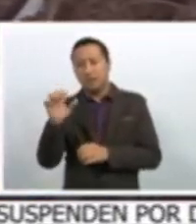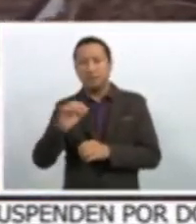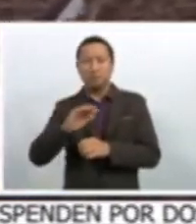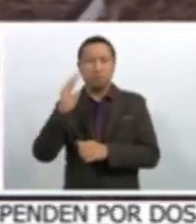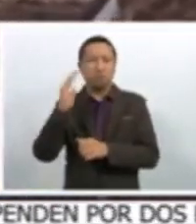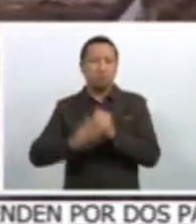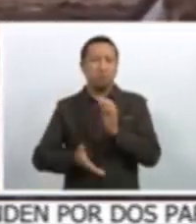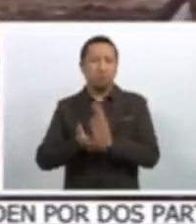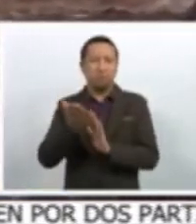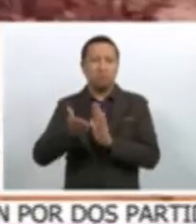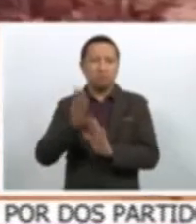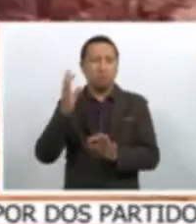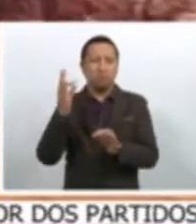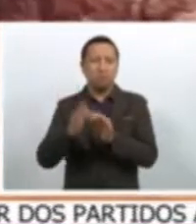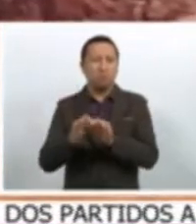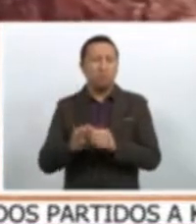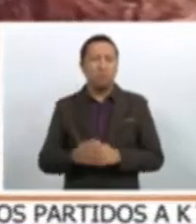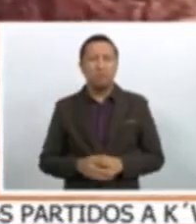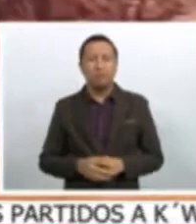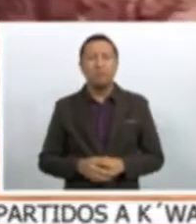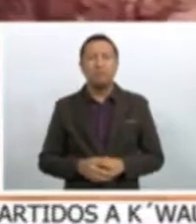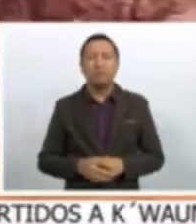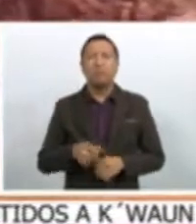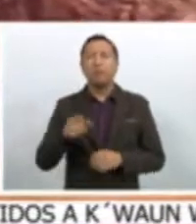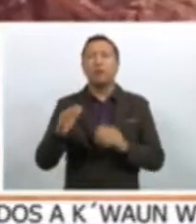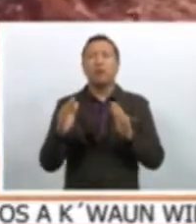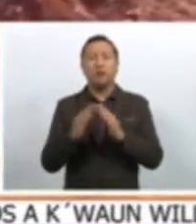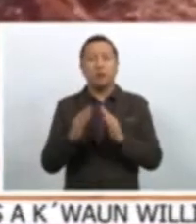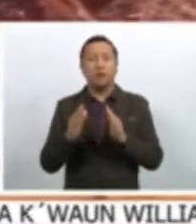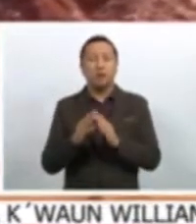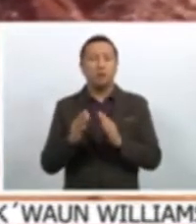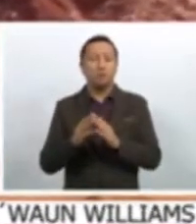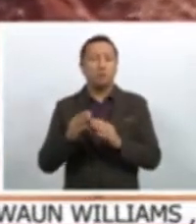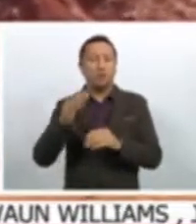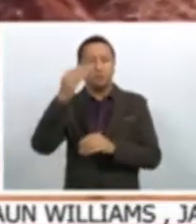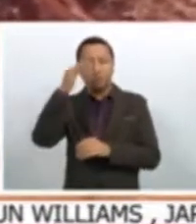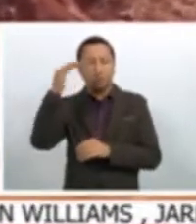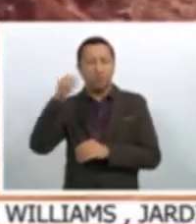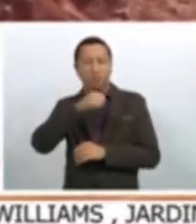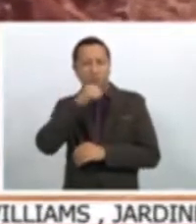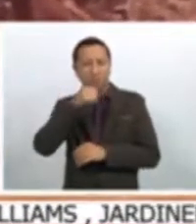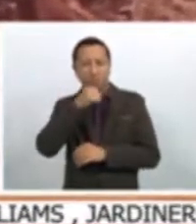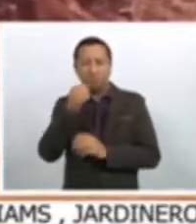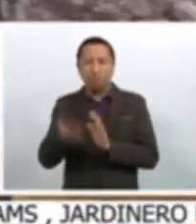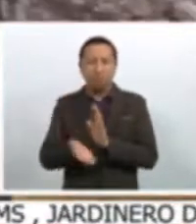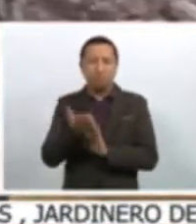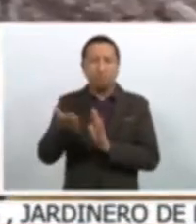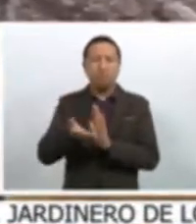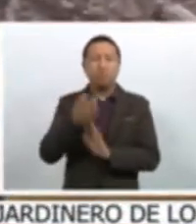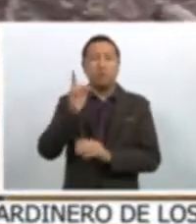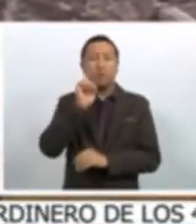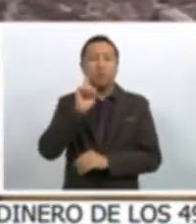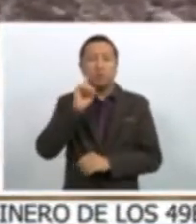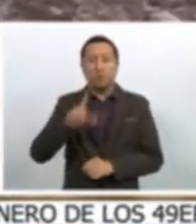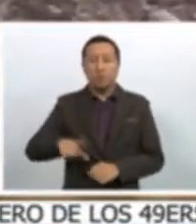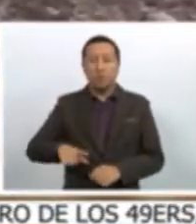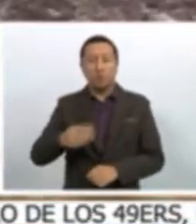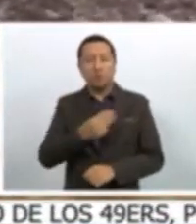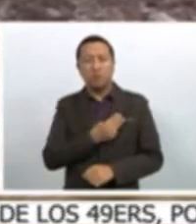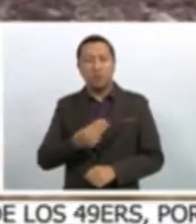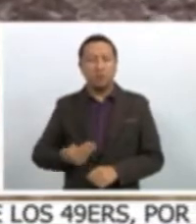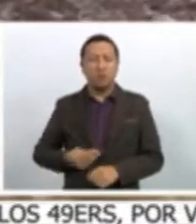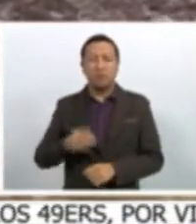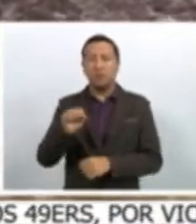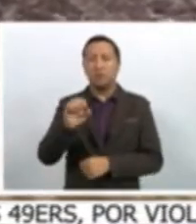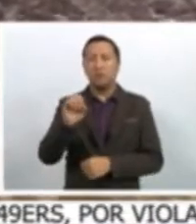que la construcción de la Casa del Adulto Mayor es uno de los compromisos de la presidenta municipal Sofía Alcocer, quien busca ofrecer a las personas de la tercera edad